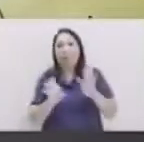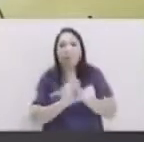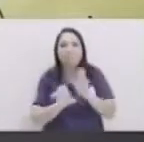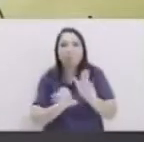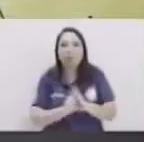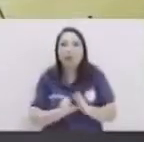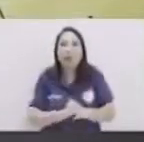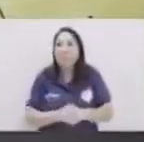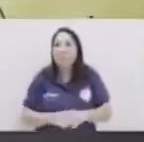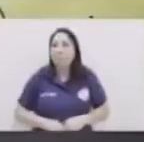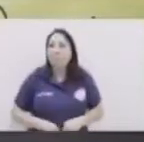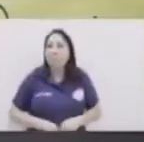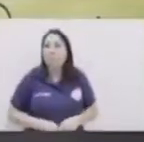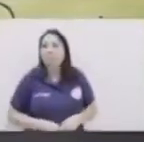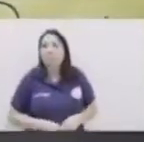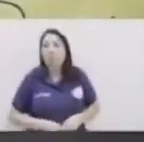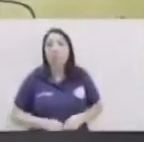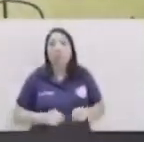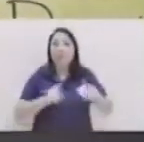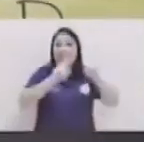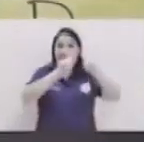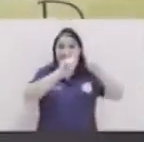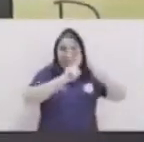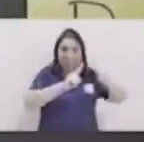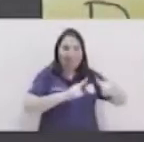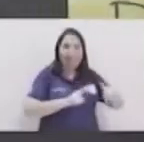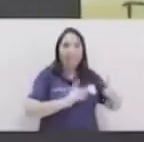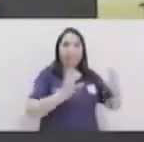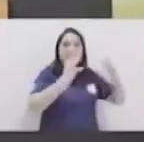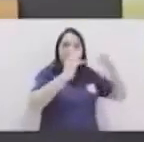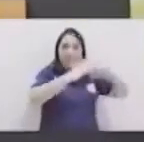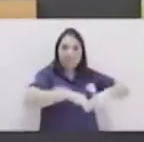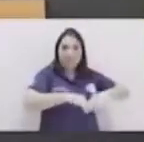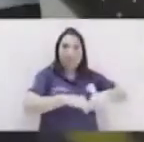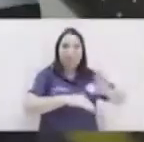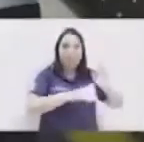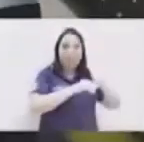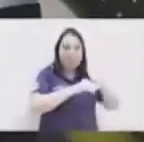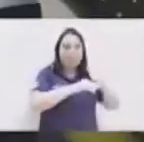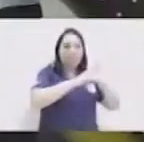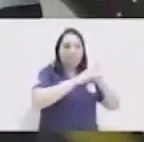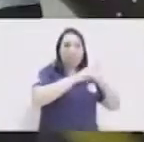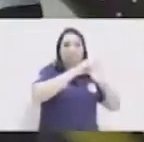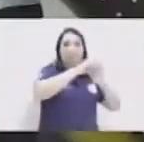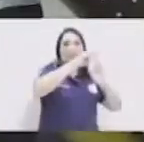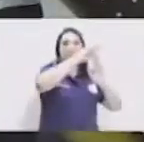ir dimensionando en diversas escalas. Por ejemplo,